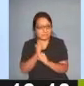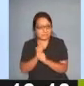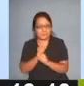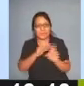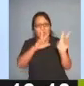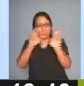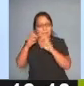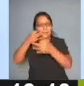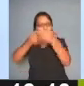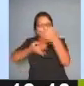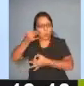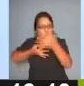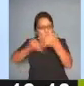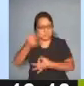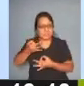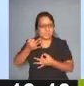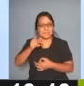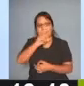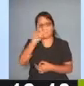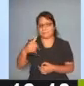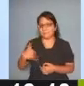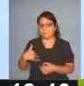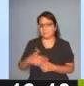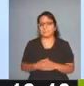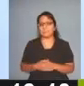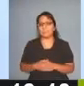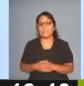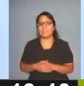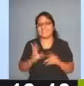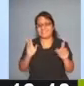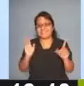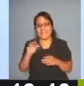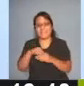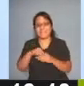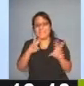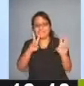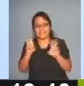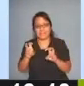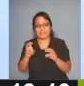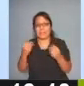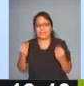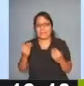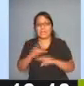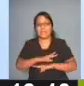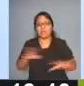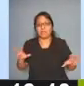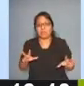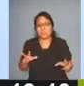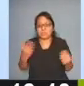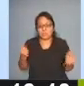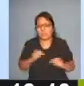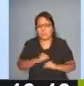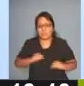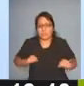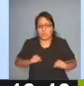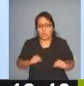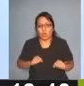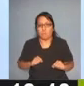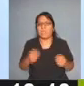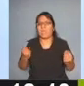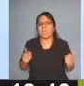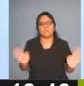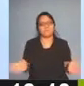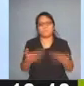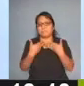con la justicia federal. Y entre esos temas, la noticia del día, si se quiere, en este aspecto, que fue